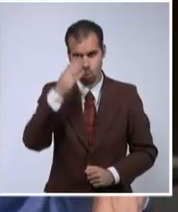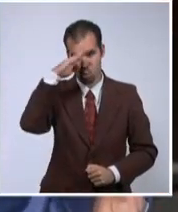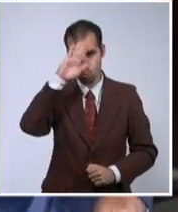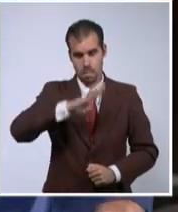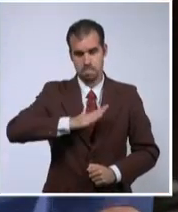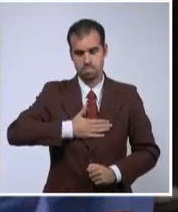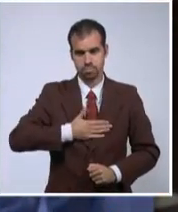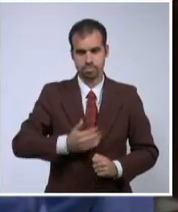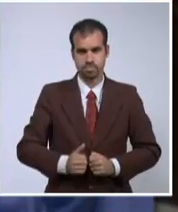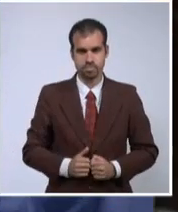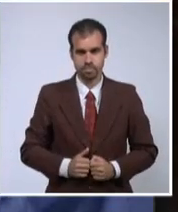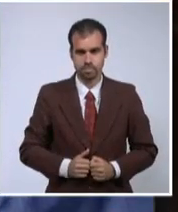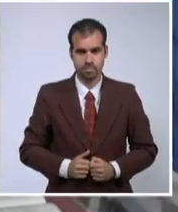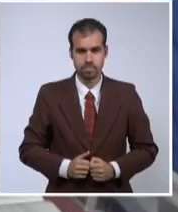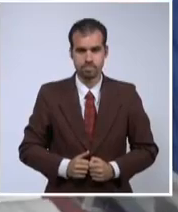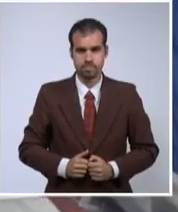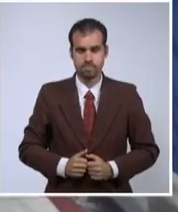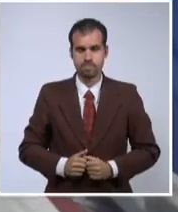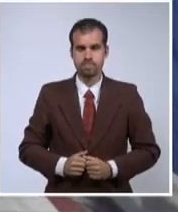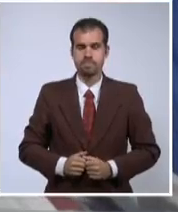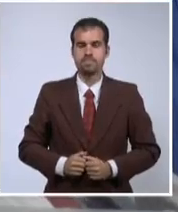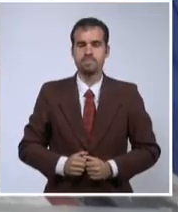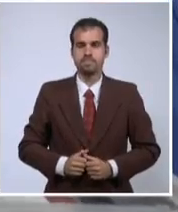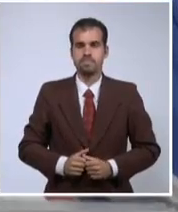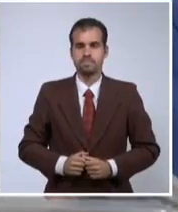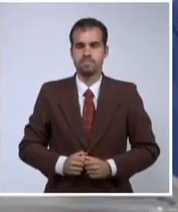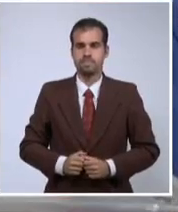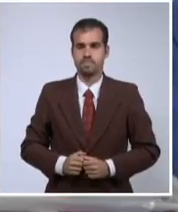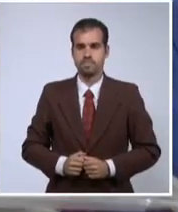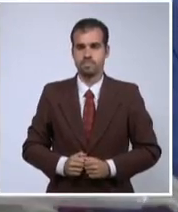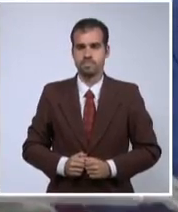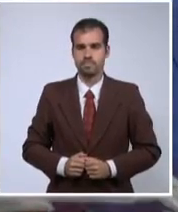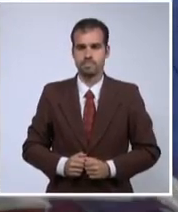Daisy Gómez, Sistema Informativo de la Televisión Cubana.